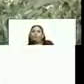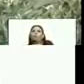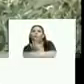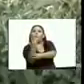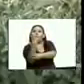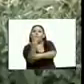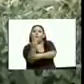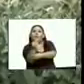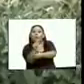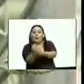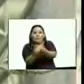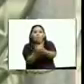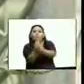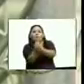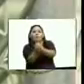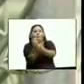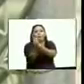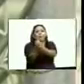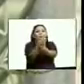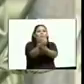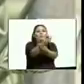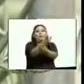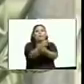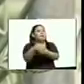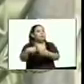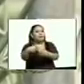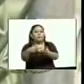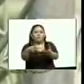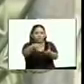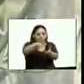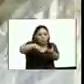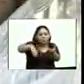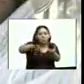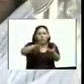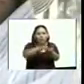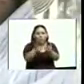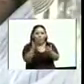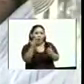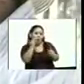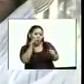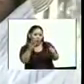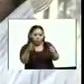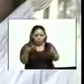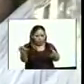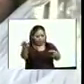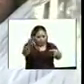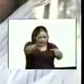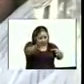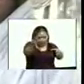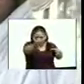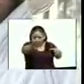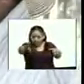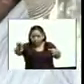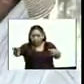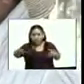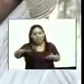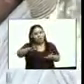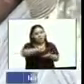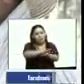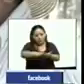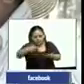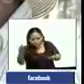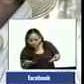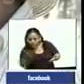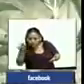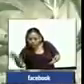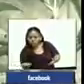los hijitos que ella echa que siempre se mantenga con un cierto nivel de agua y la limpieza en general